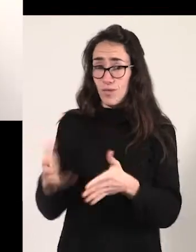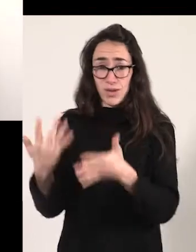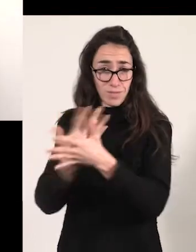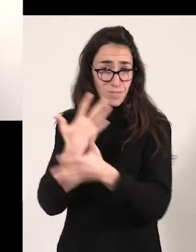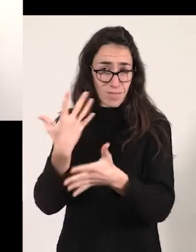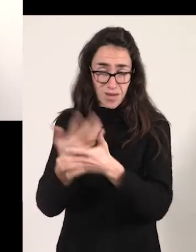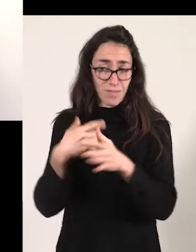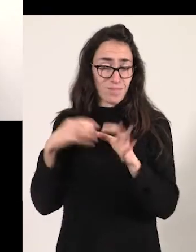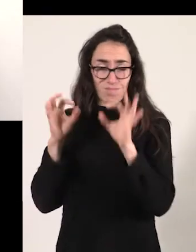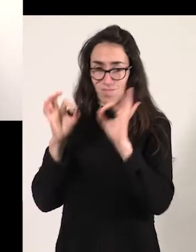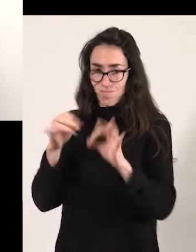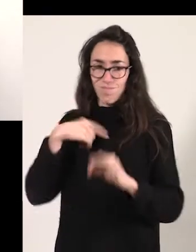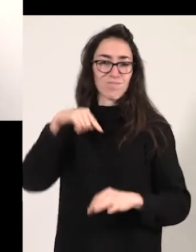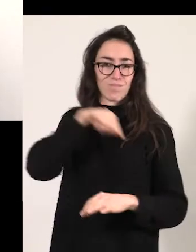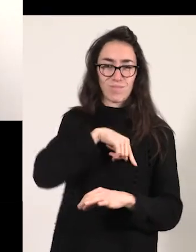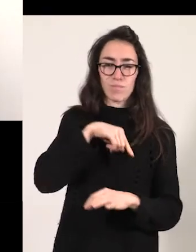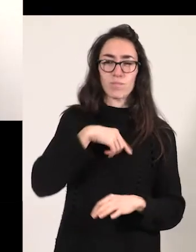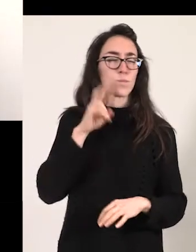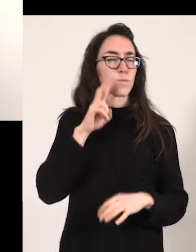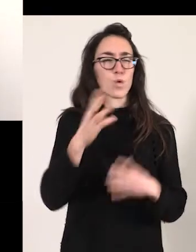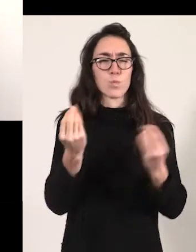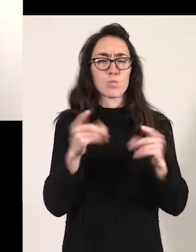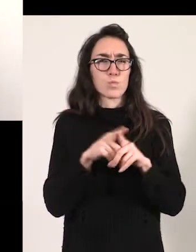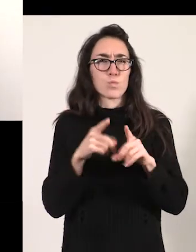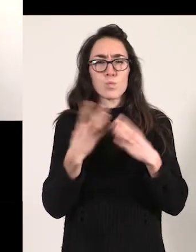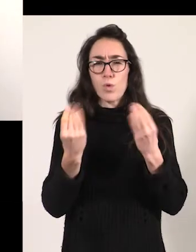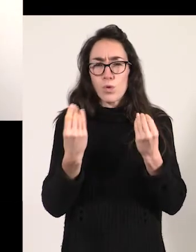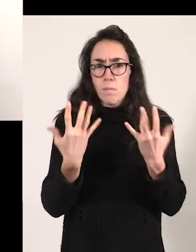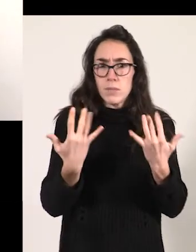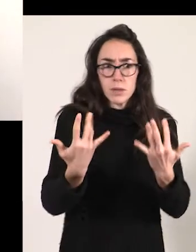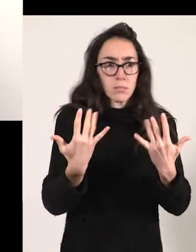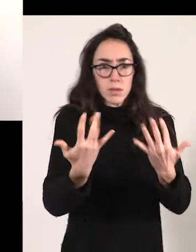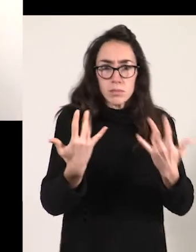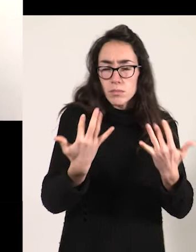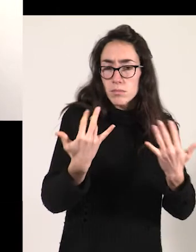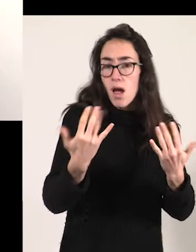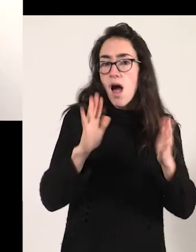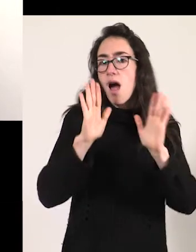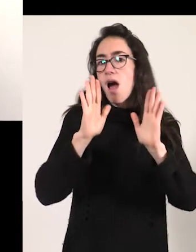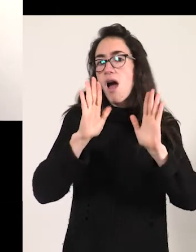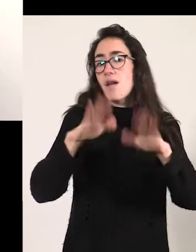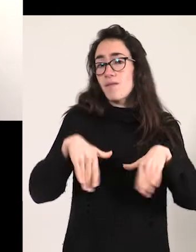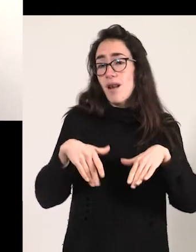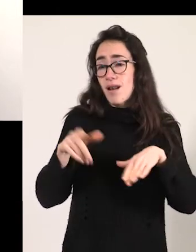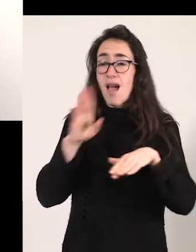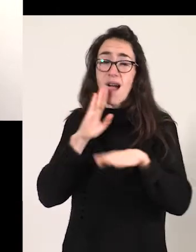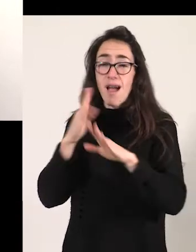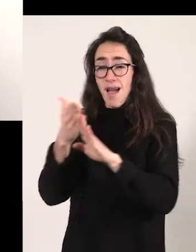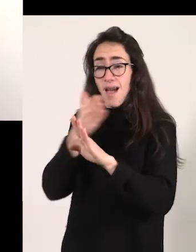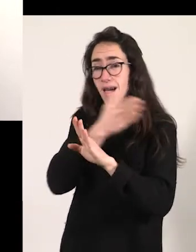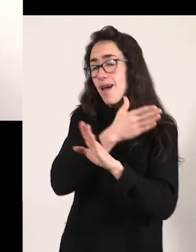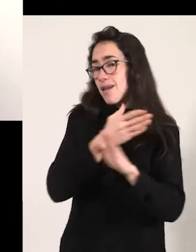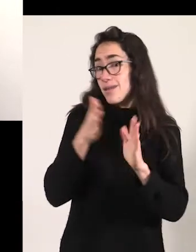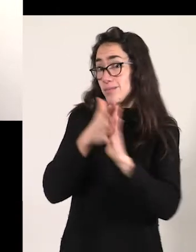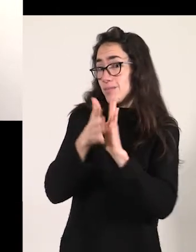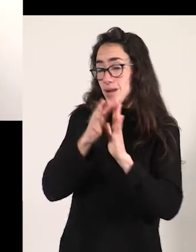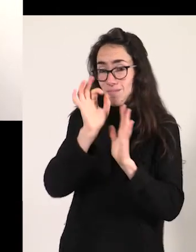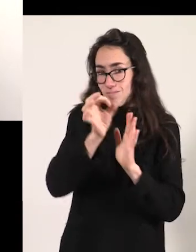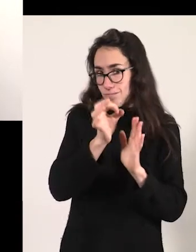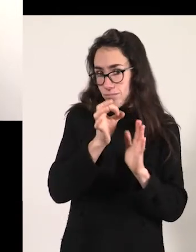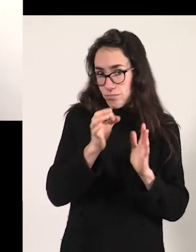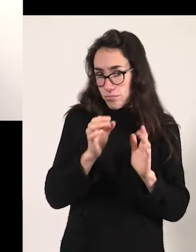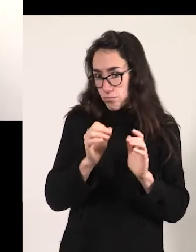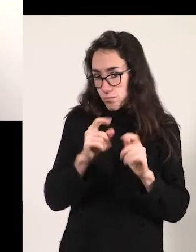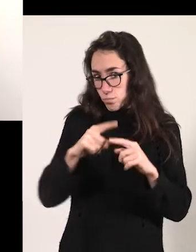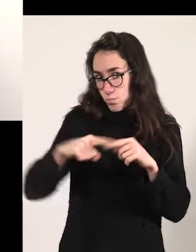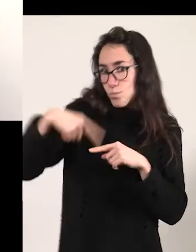o sea, absolutamente todo eso y demasiada prisa, quizá, ¿no? Que al final puede ser que genere todo lo anterior